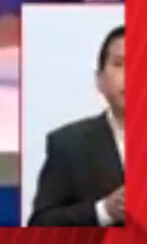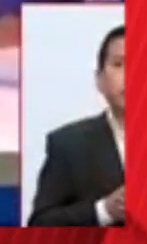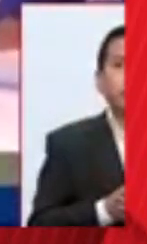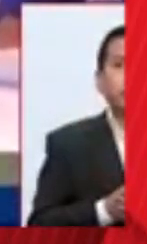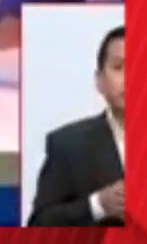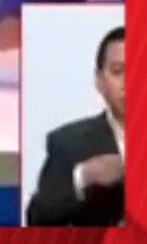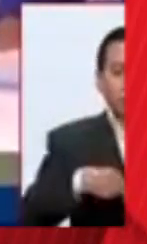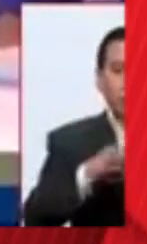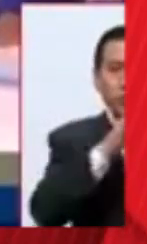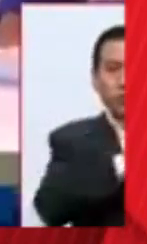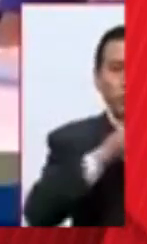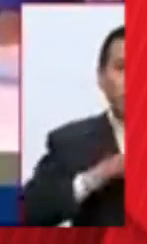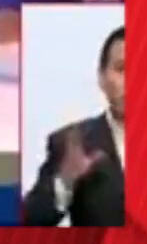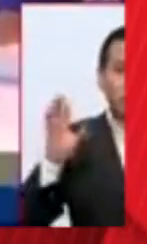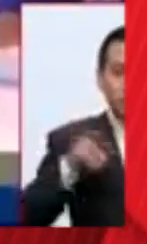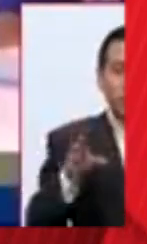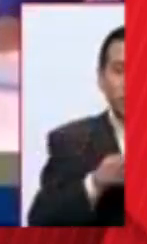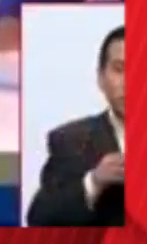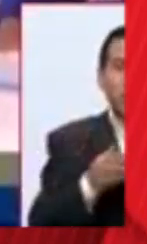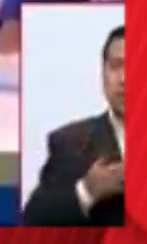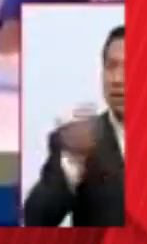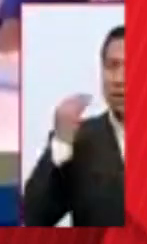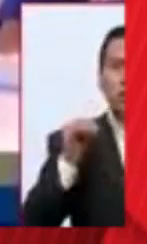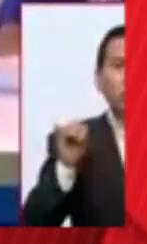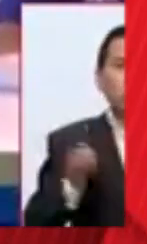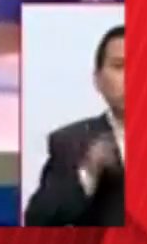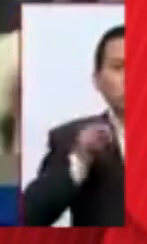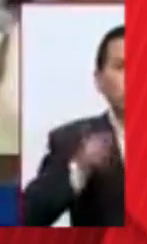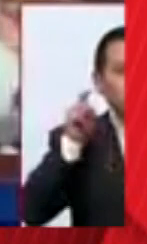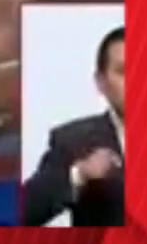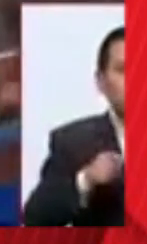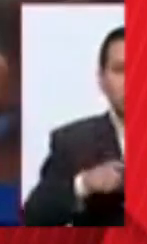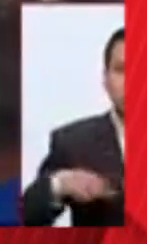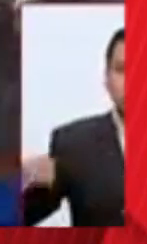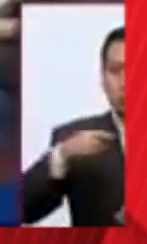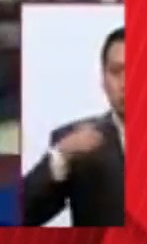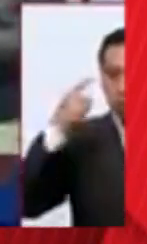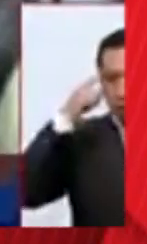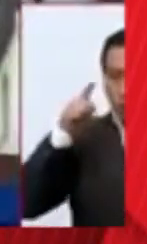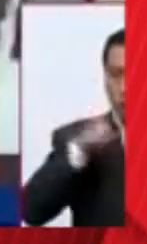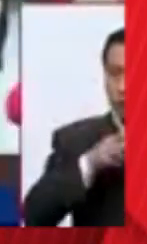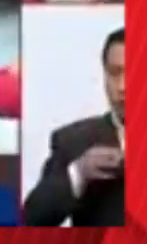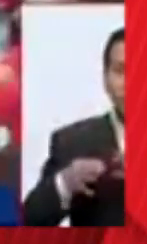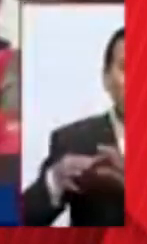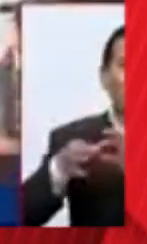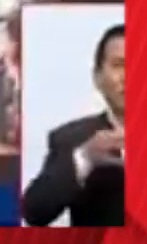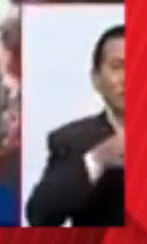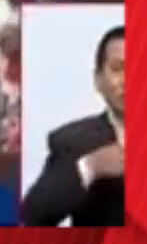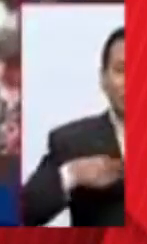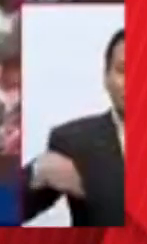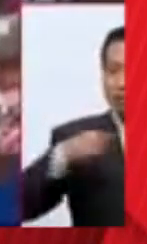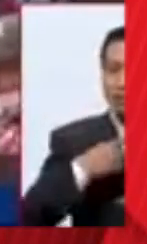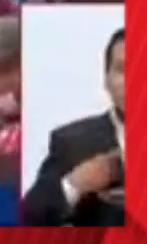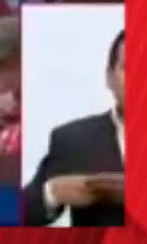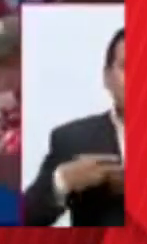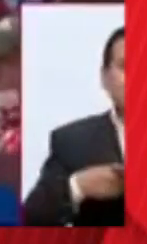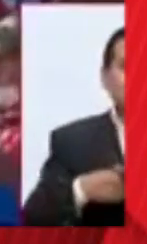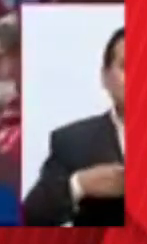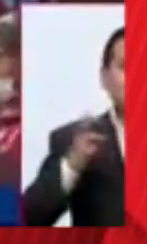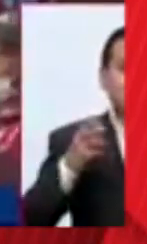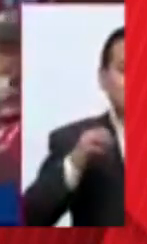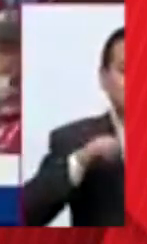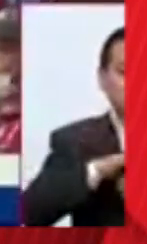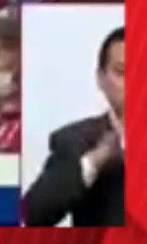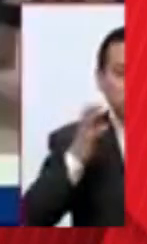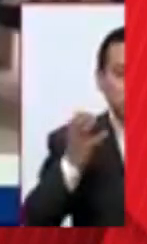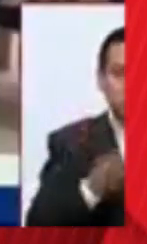Inicialmente este congreso tenía que realizarse en junio, que acordamos con el pacto de unidad. Por tema de pandemia va a